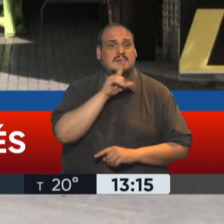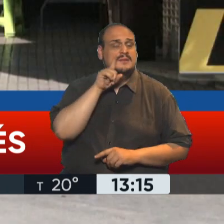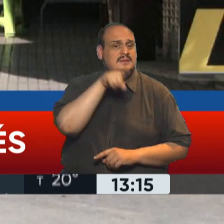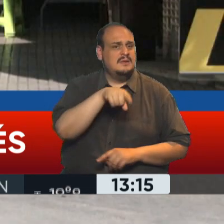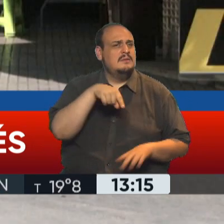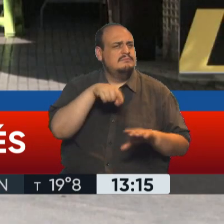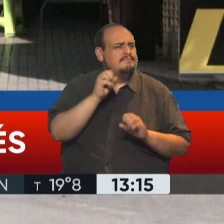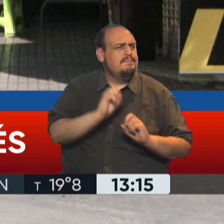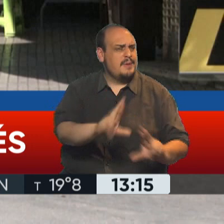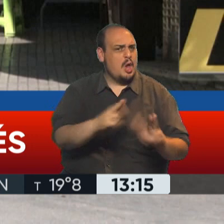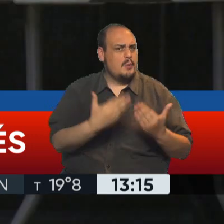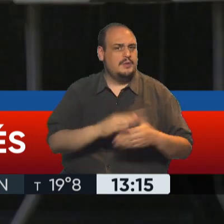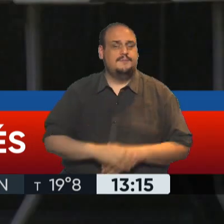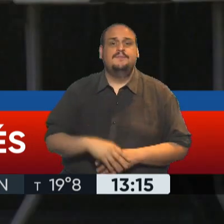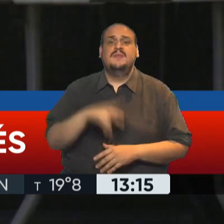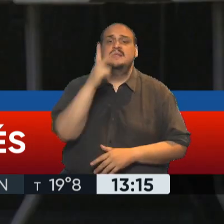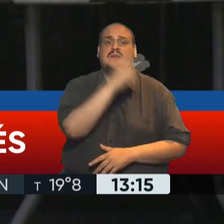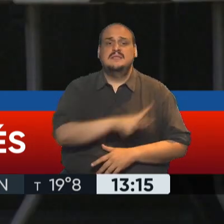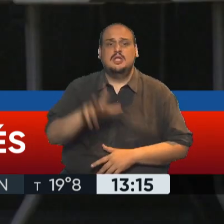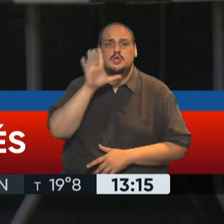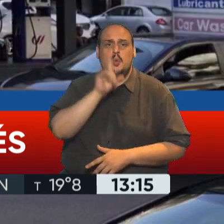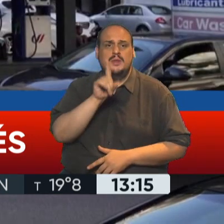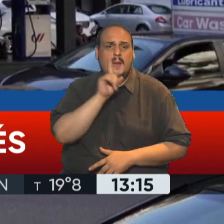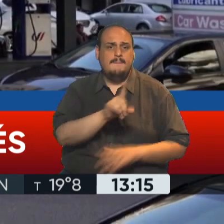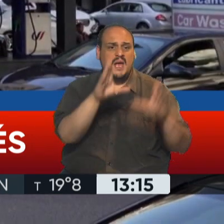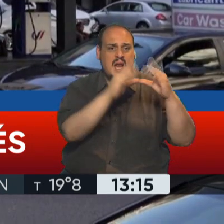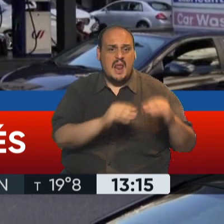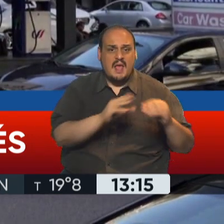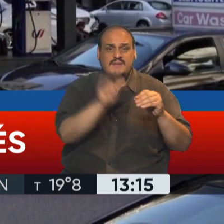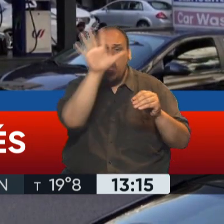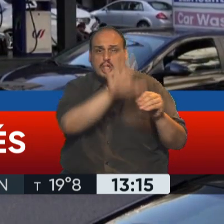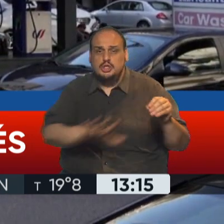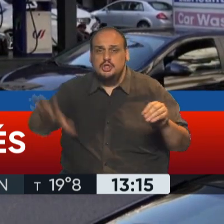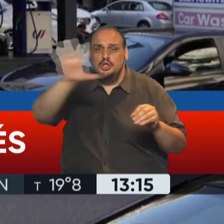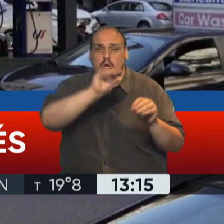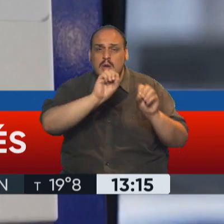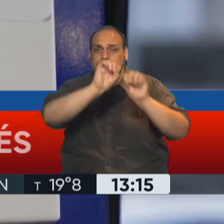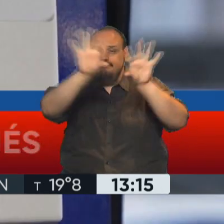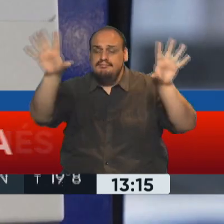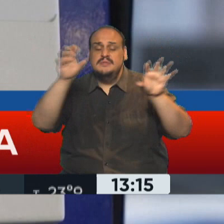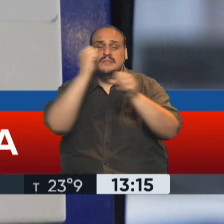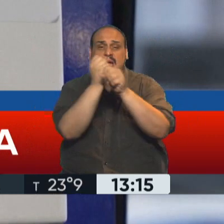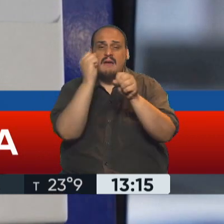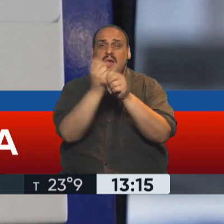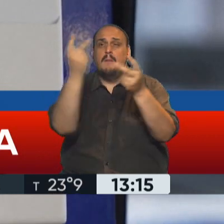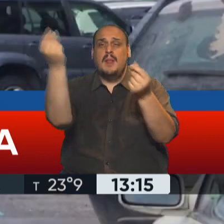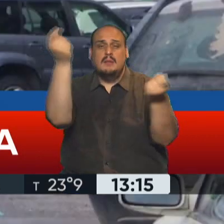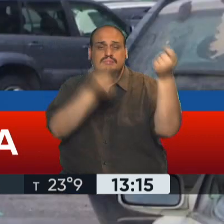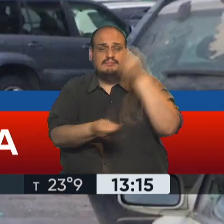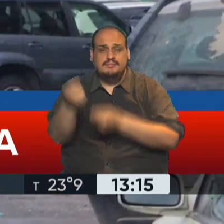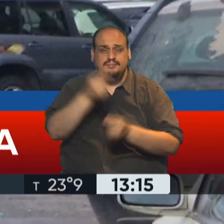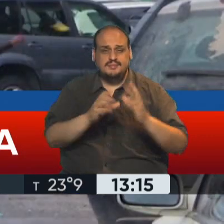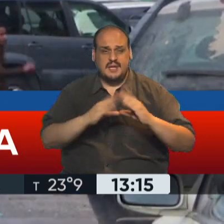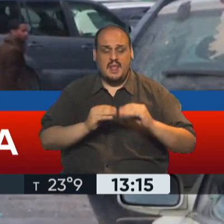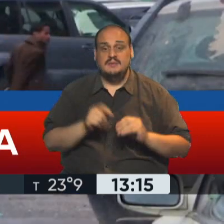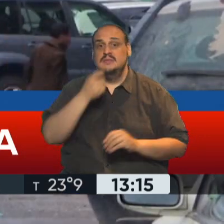Hay 350.000 libaneses que trabajan en el Golfo y envían remesas vitales al Líbano. Si Arabia Saudita prohibiera